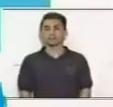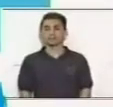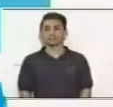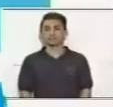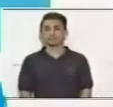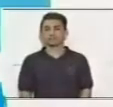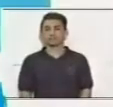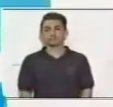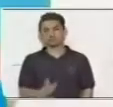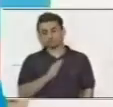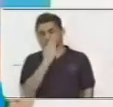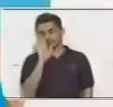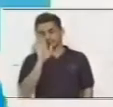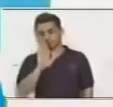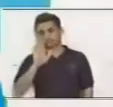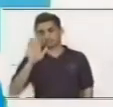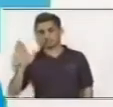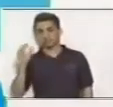Nos quedan 2 partes.